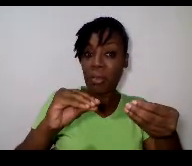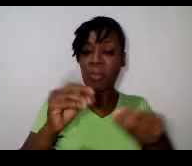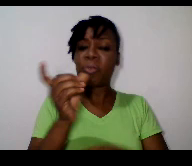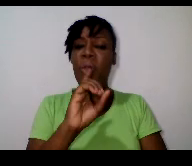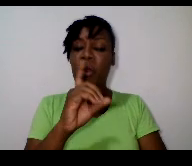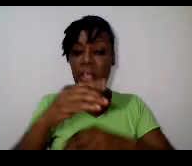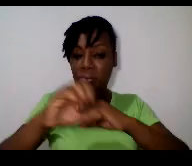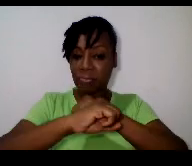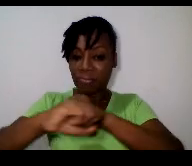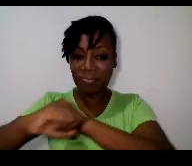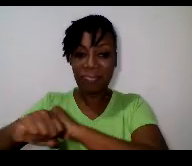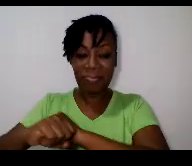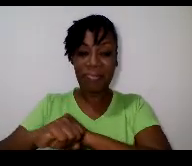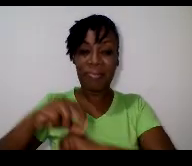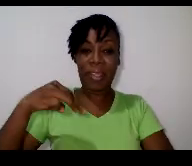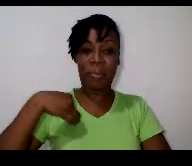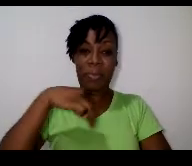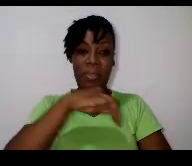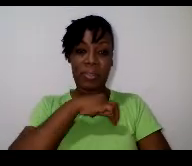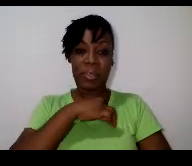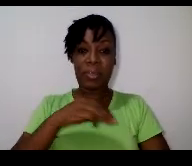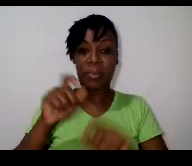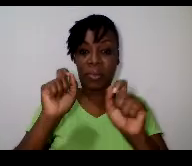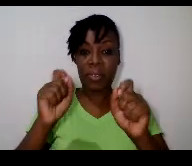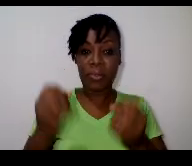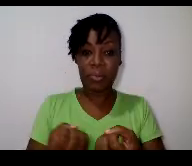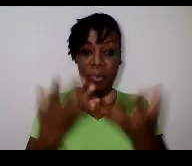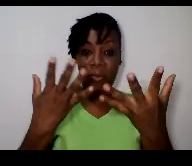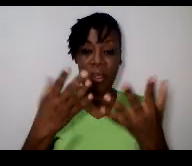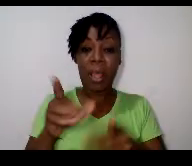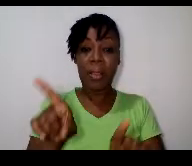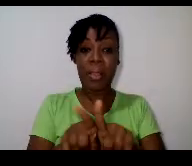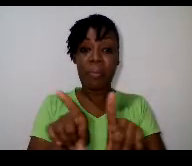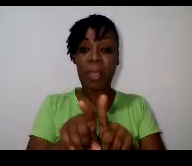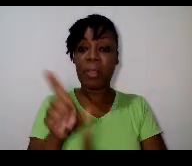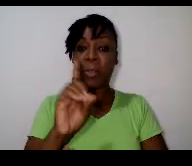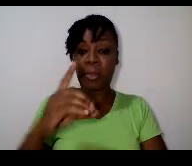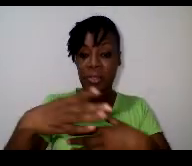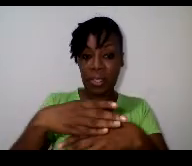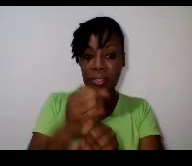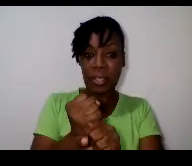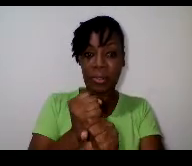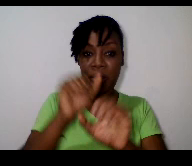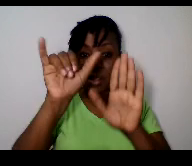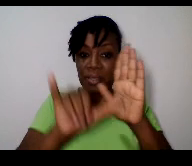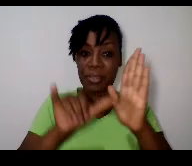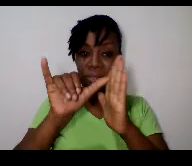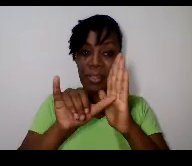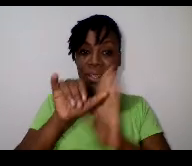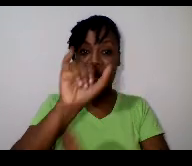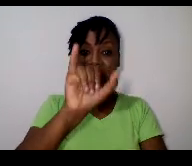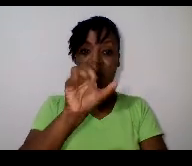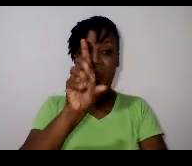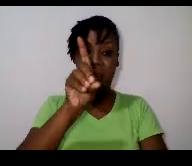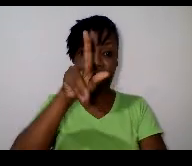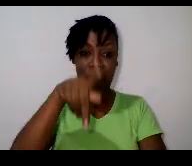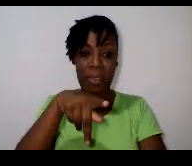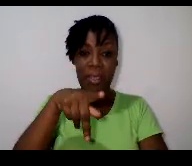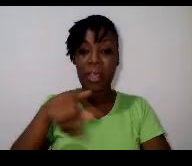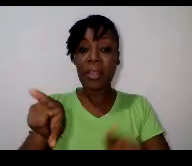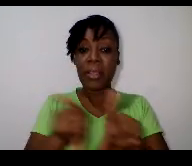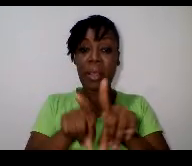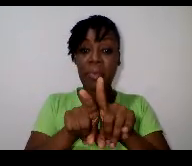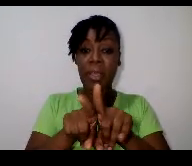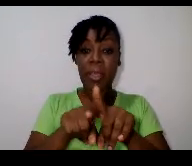Facebook del MEP o también donde se está llevando a cabo esta transmisión, en el canal de YouTube del IDP y también en la